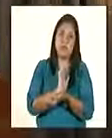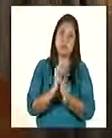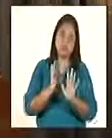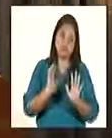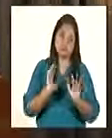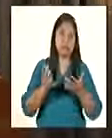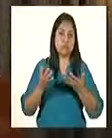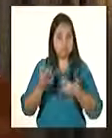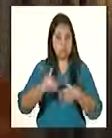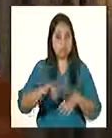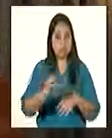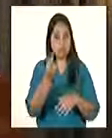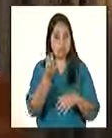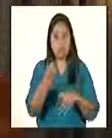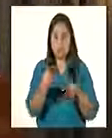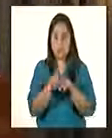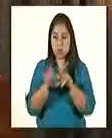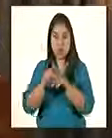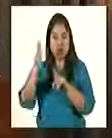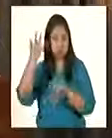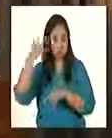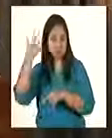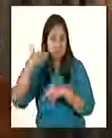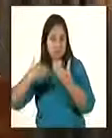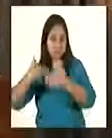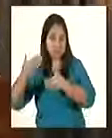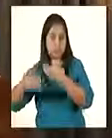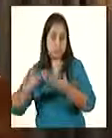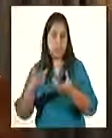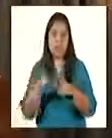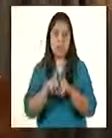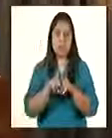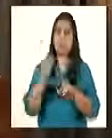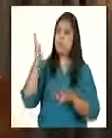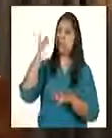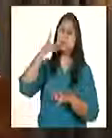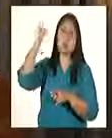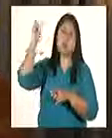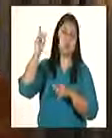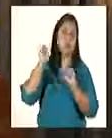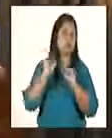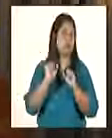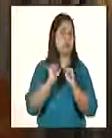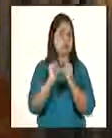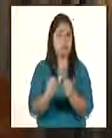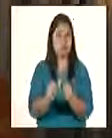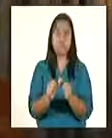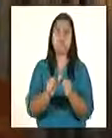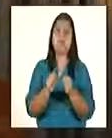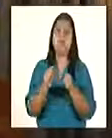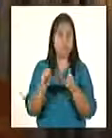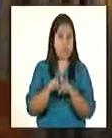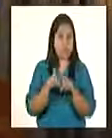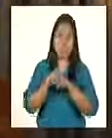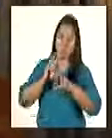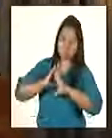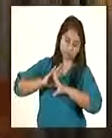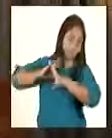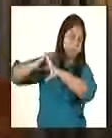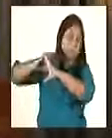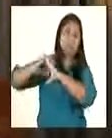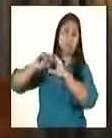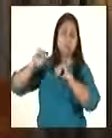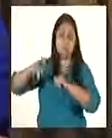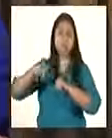poder seguir en esa misma tónica y le pedimos a Dios que nos permita lograr siguiendo la contención que nos ha